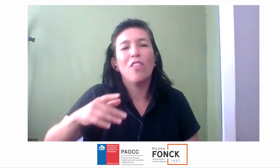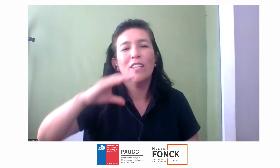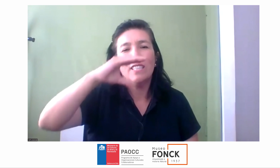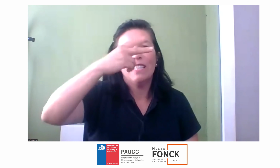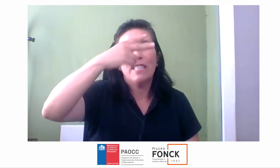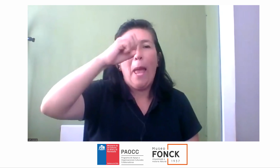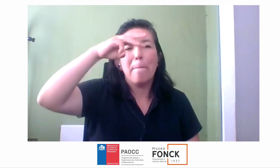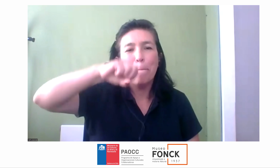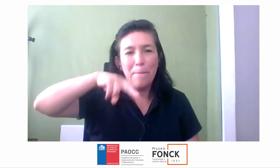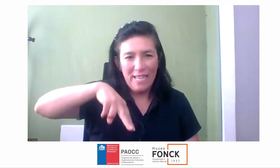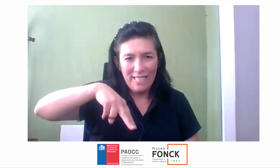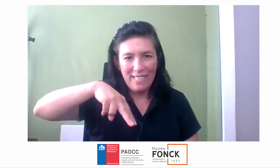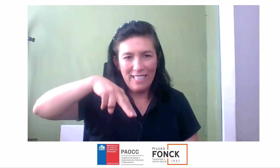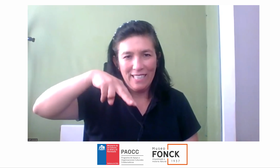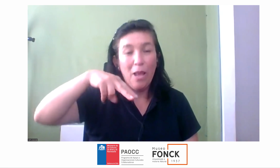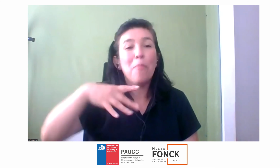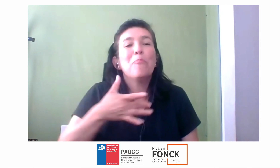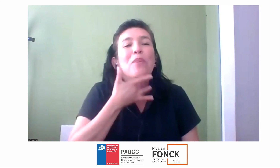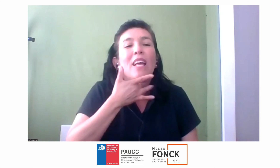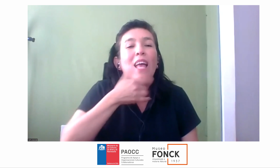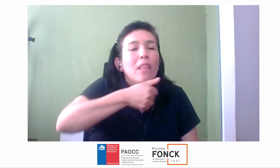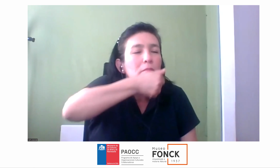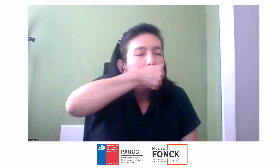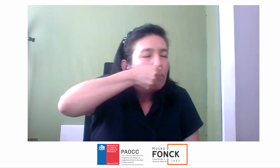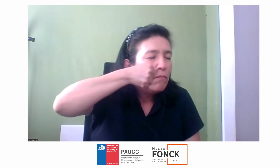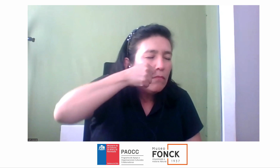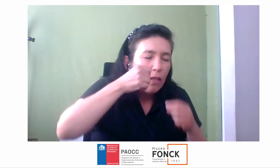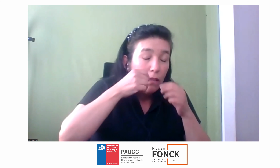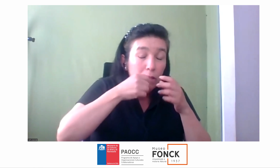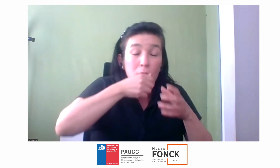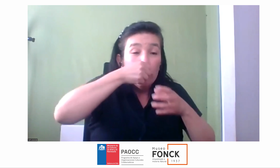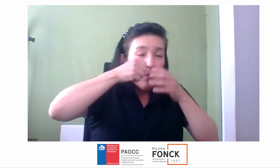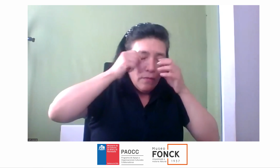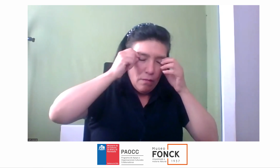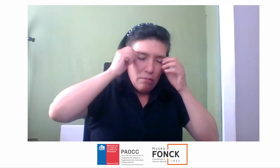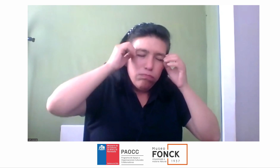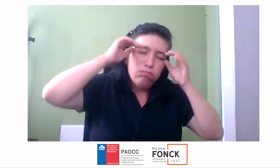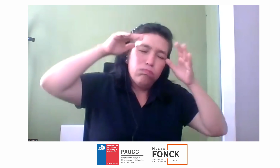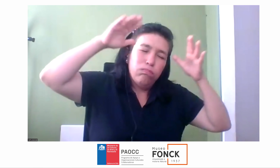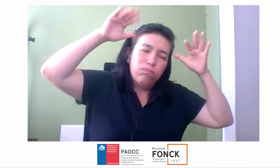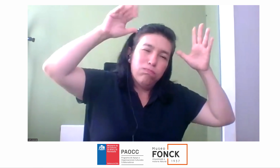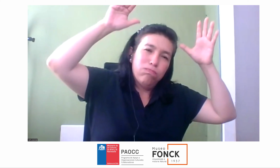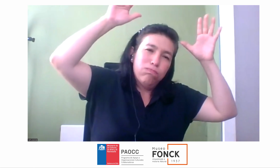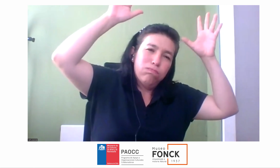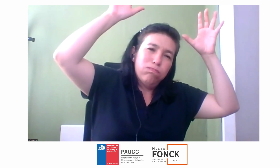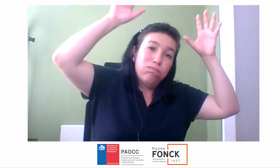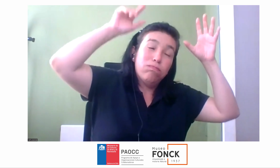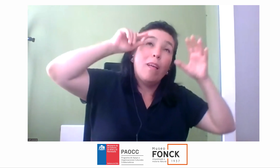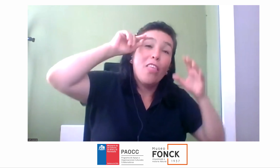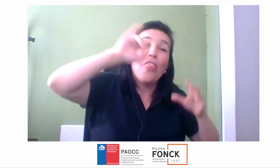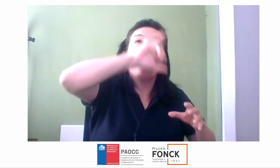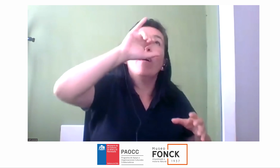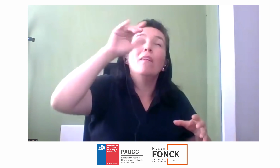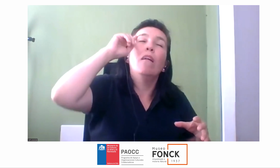¿ya? Ligado al uso de sustancias alucinógenas y psicoactivas. Eso para la fase de